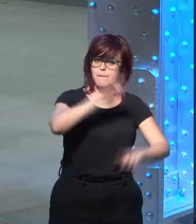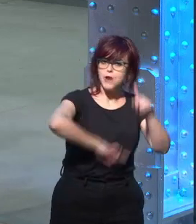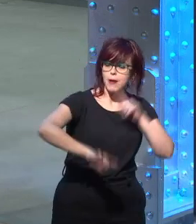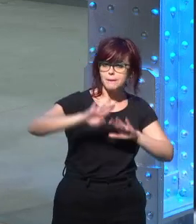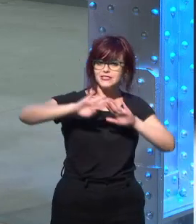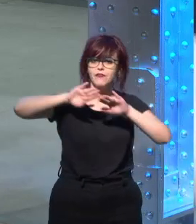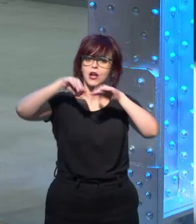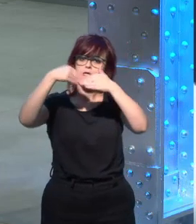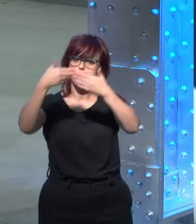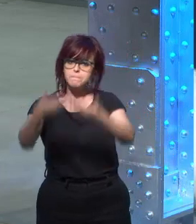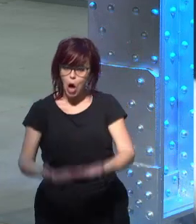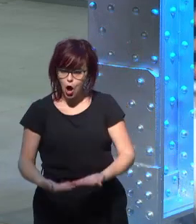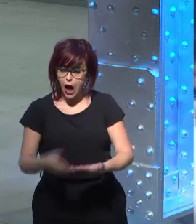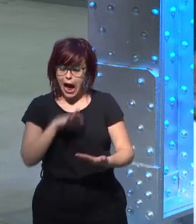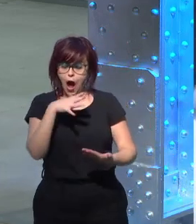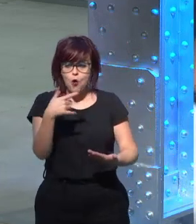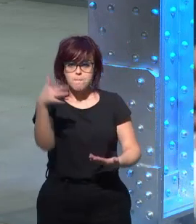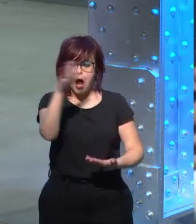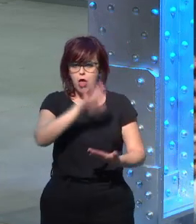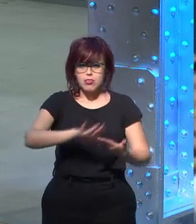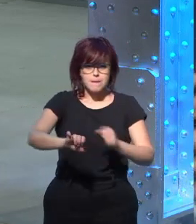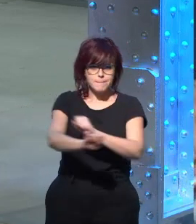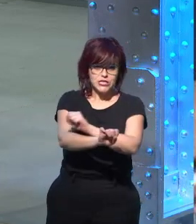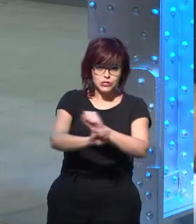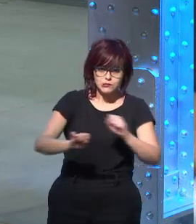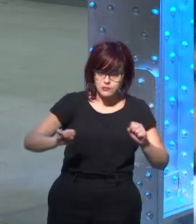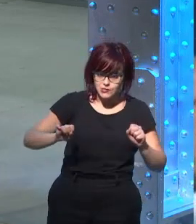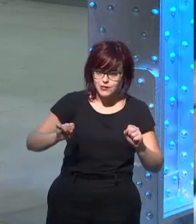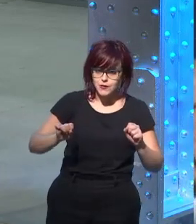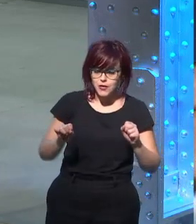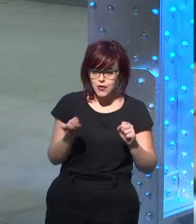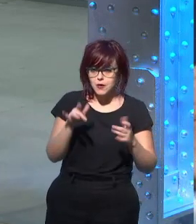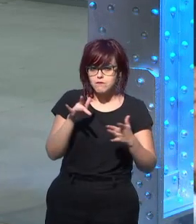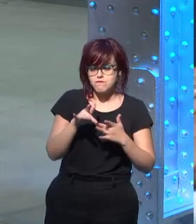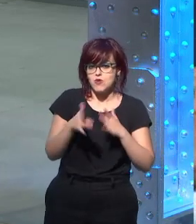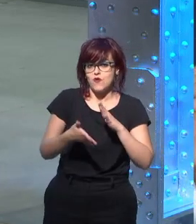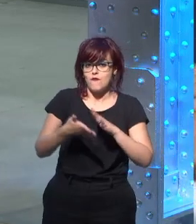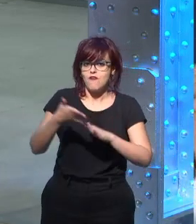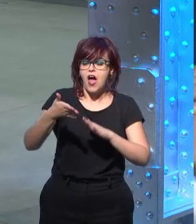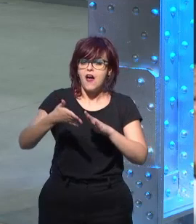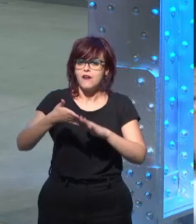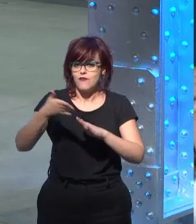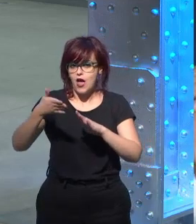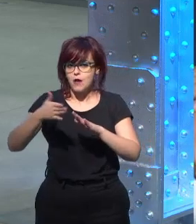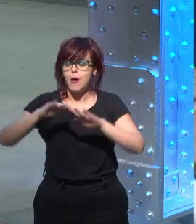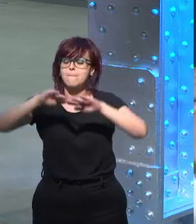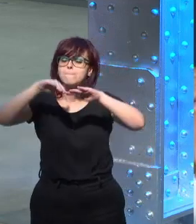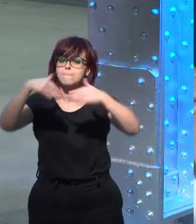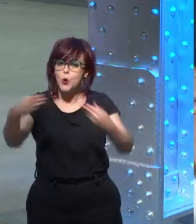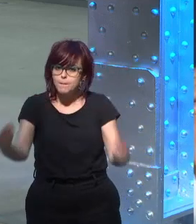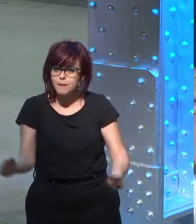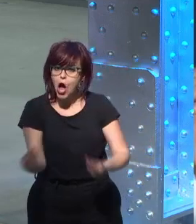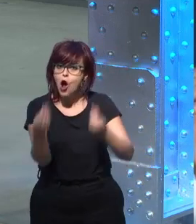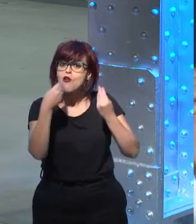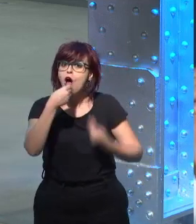barreras que ahora nos parecen insolubles, irresolubles o infranqueables. Las generaciones